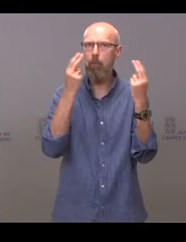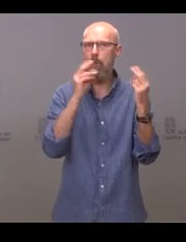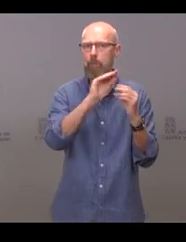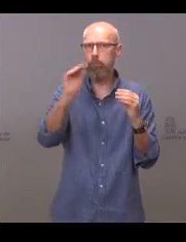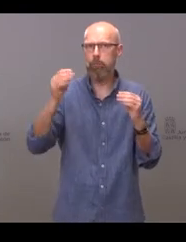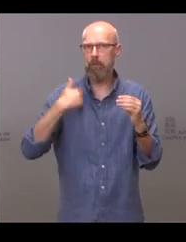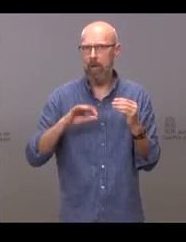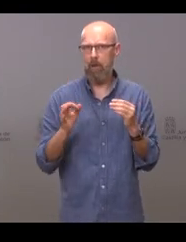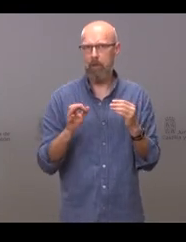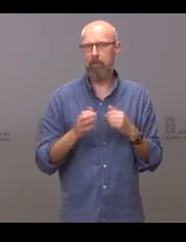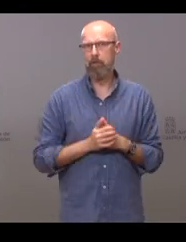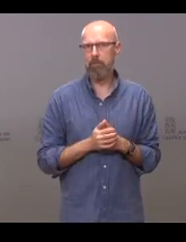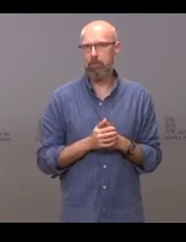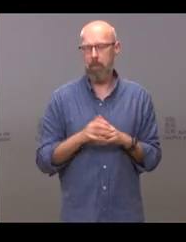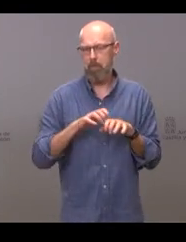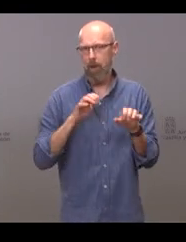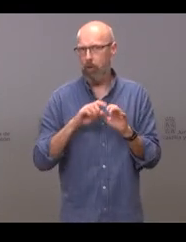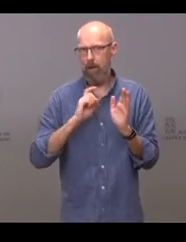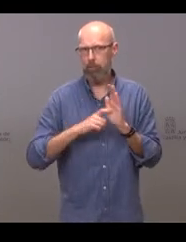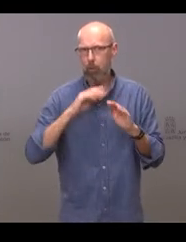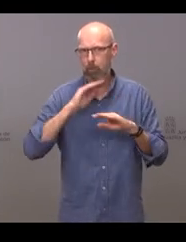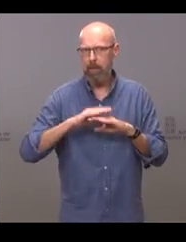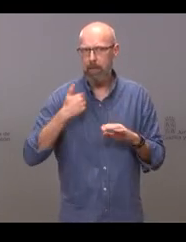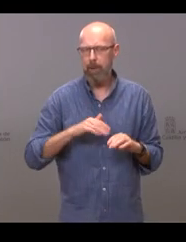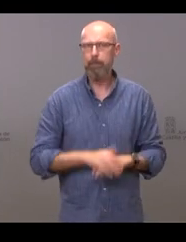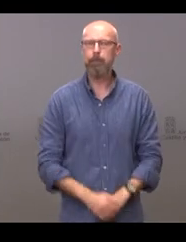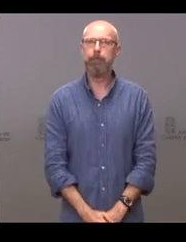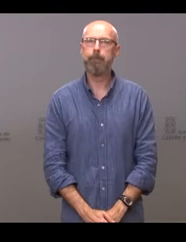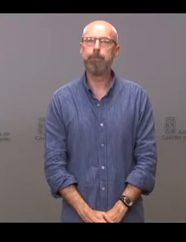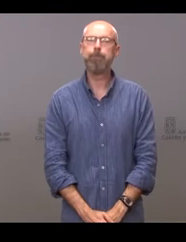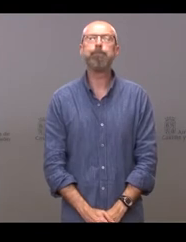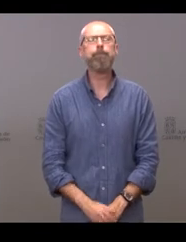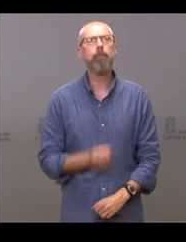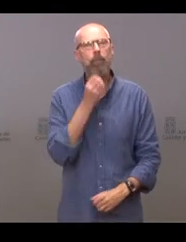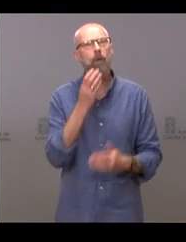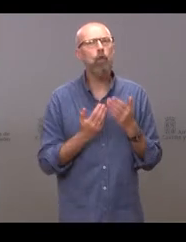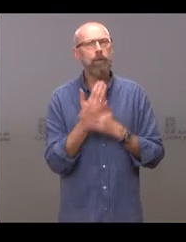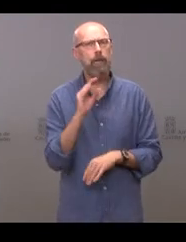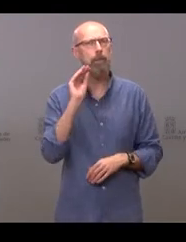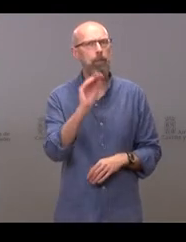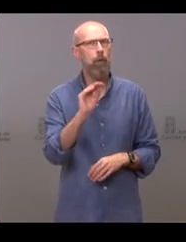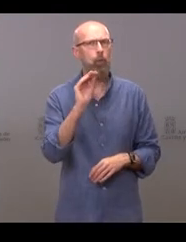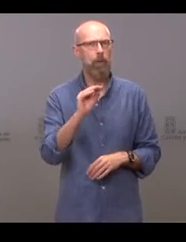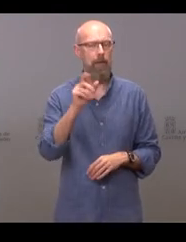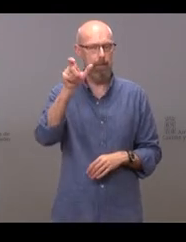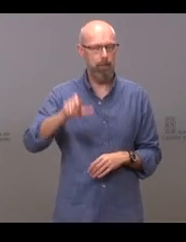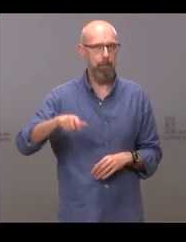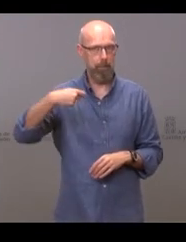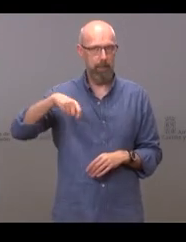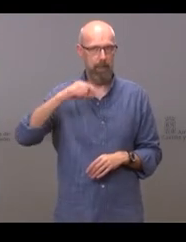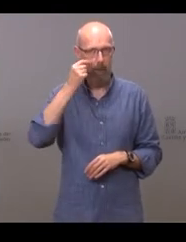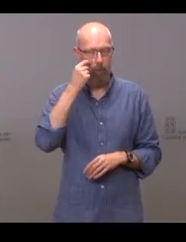desarrollo de los acuerdos que hoy aquí hemos firmado sí buenos días quería preguntarle al presidente mañueco